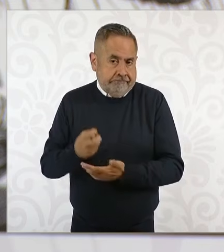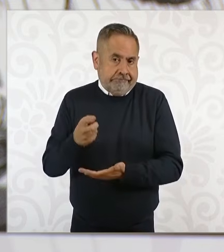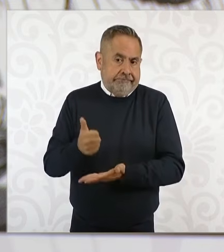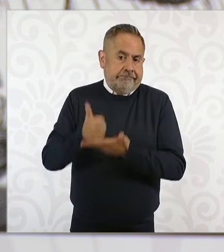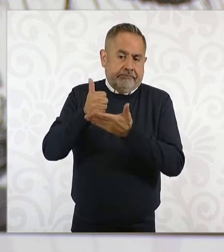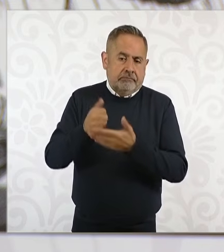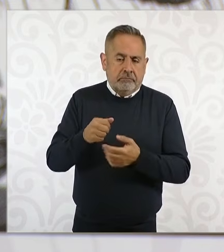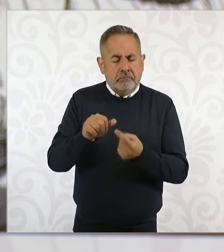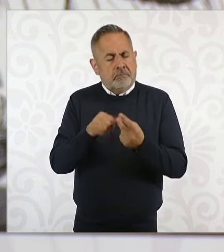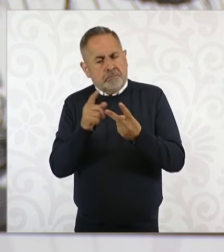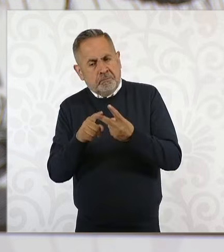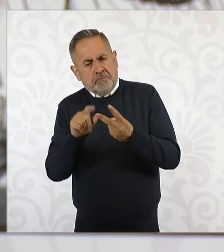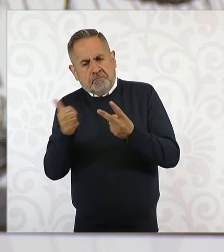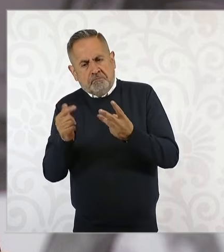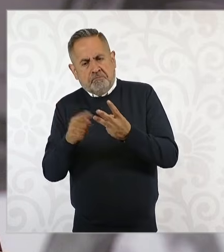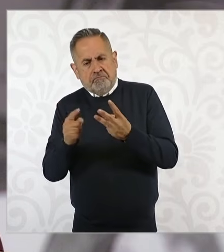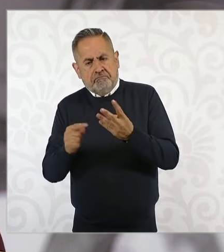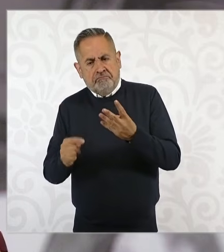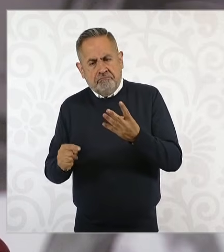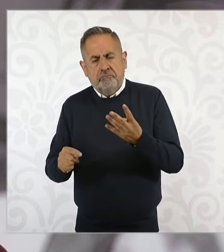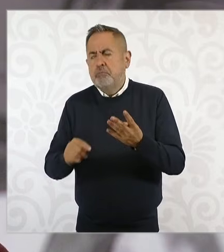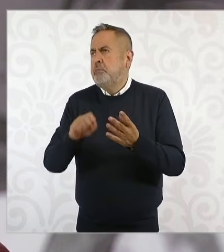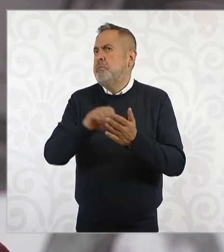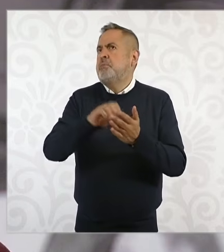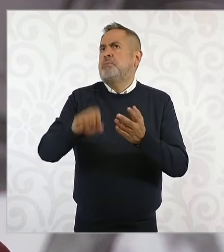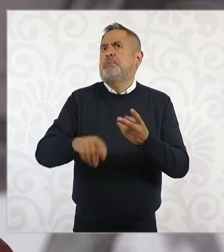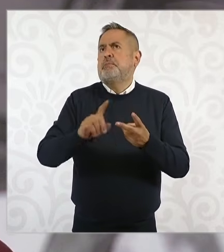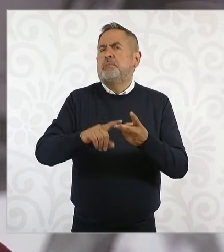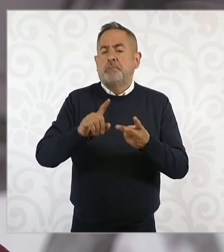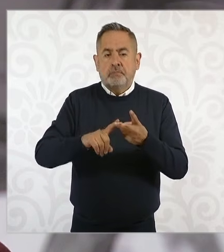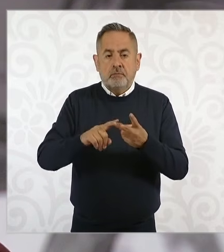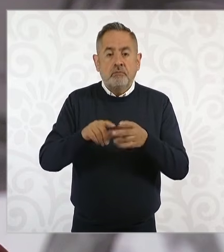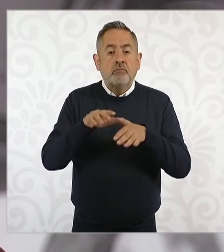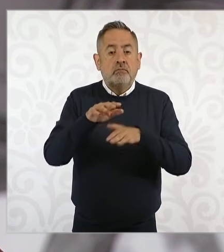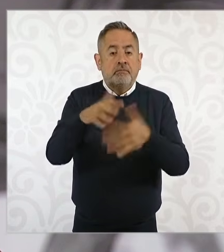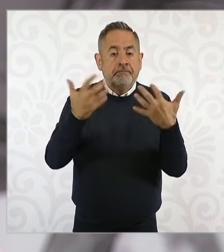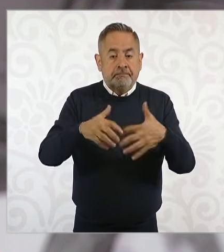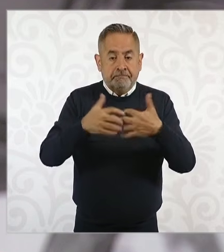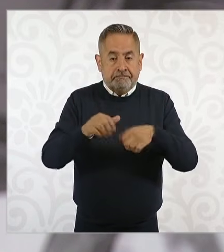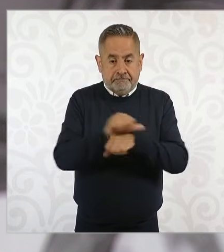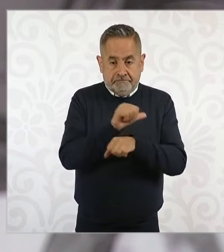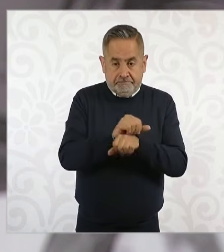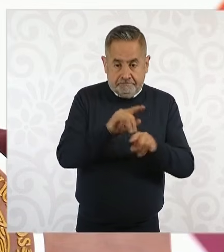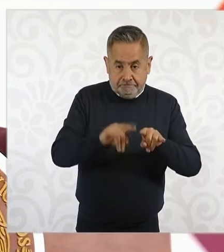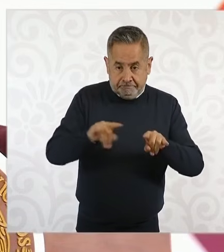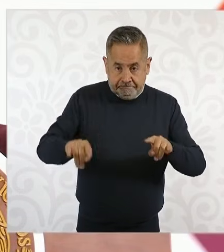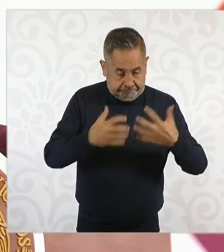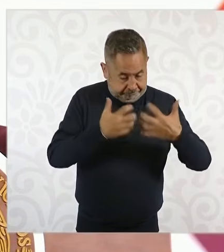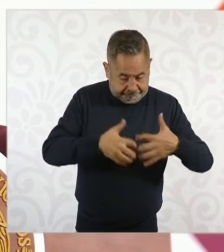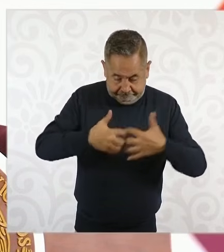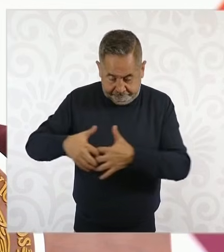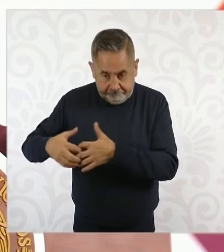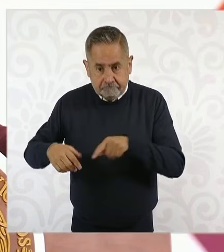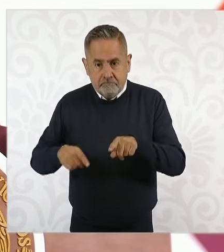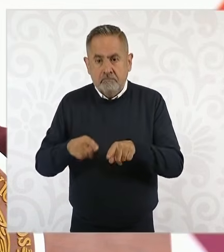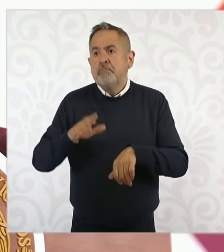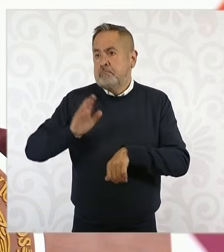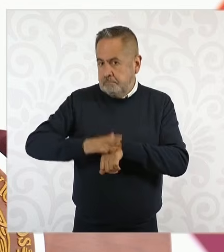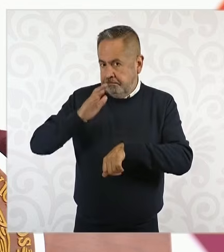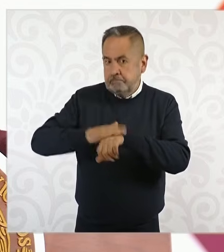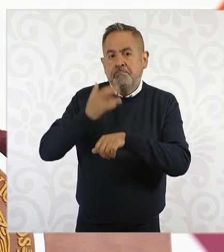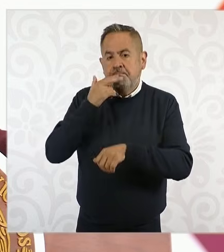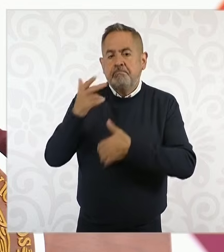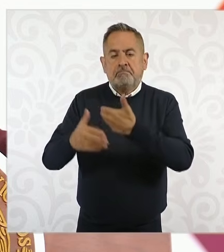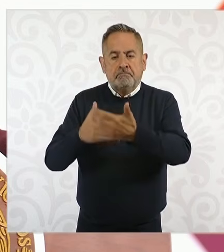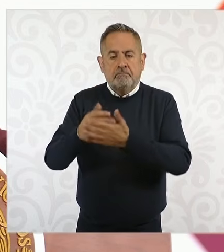mucho y otros sectores de la economía. Por ejemplo, autopartes está creciendo de manera muy importante y otros sectores